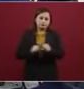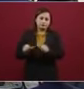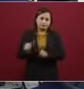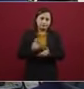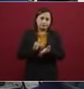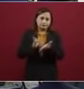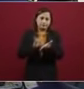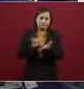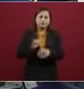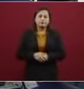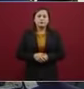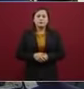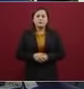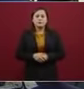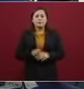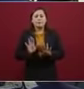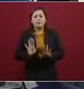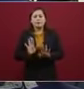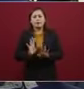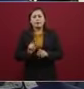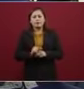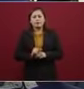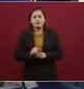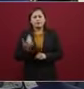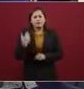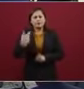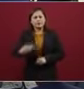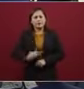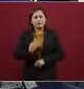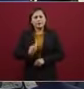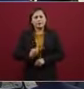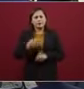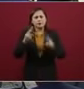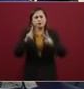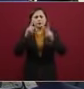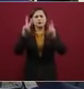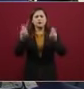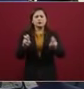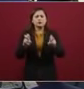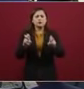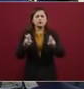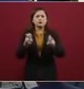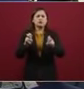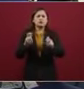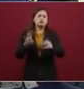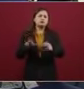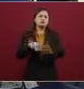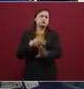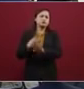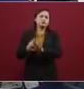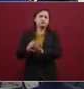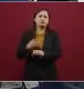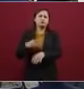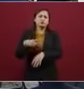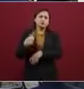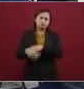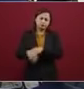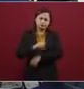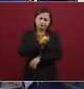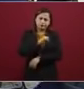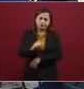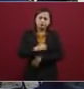Nada más en relación a la pregunta anterior de usted del combate a la delincuencia. Es una gran diferencia